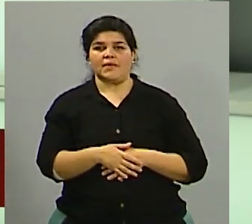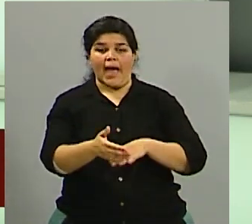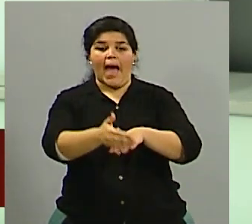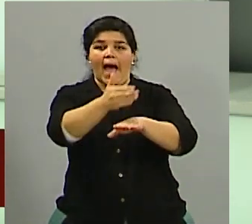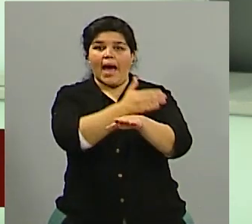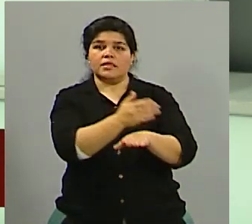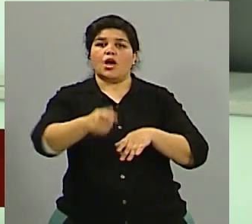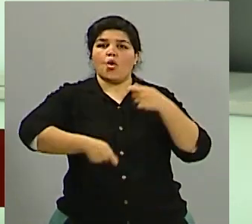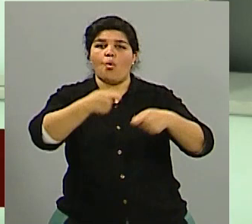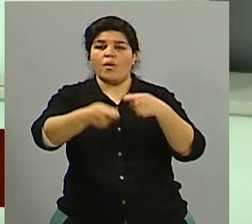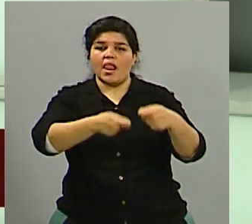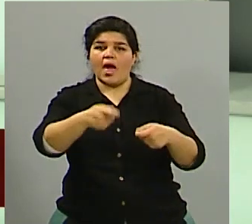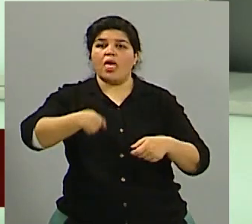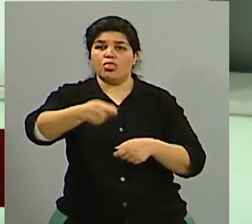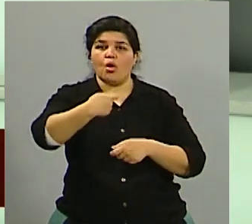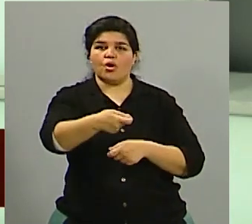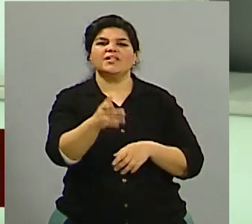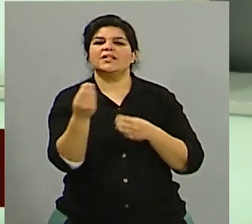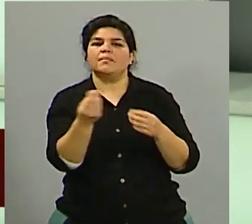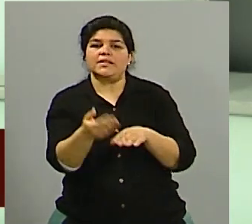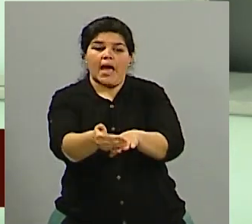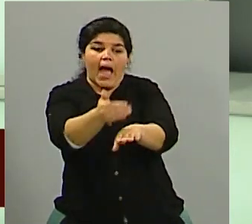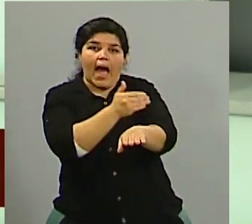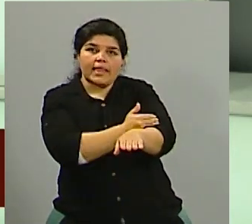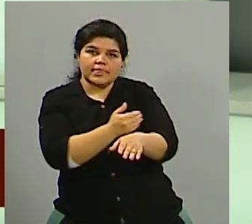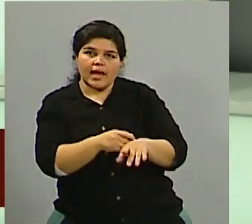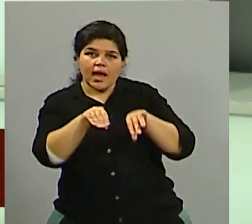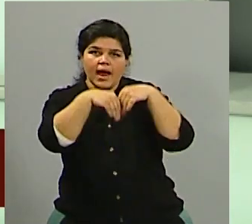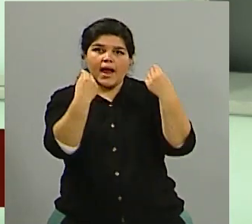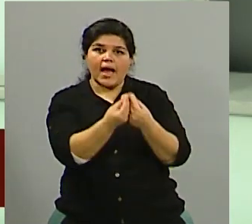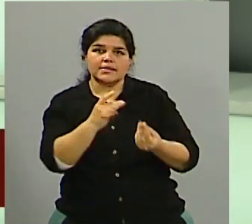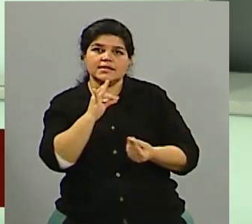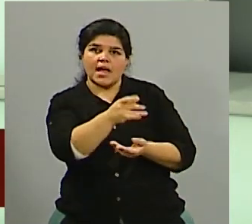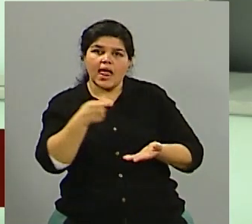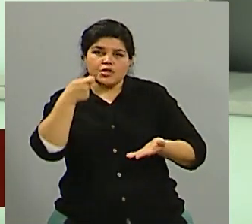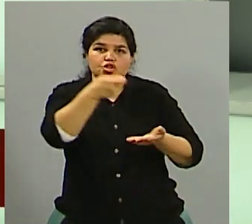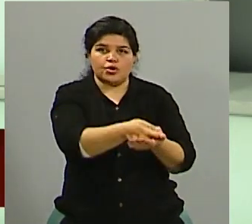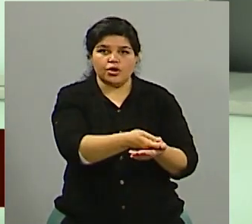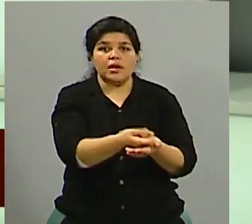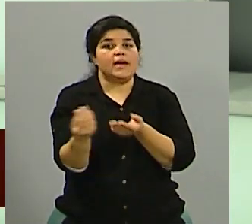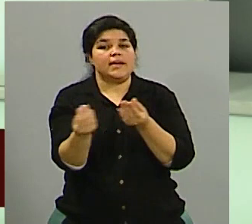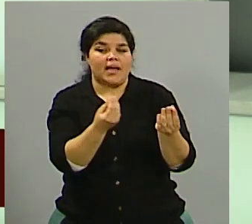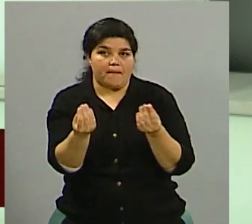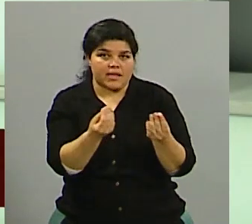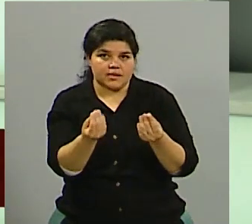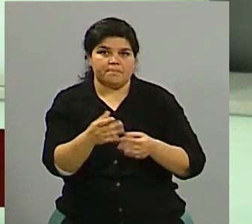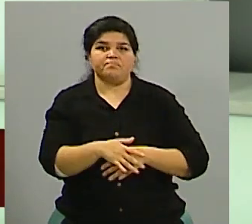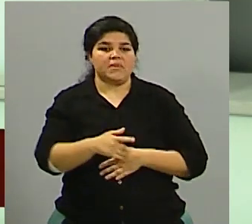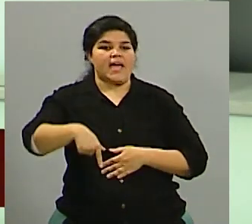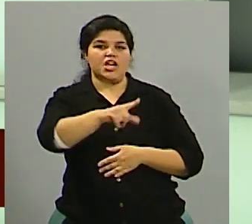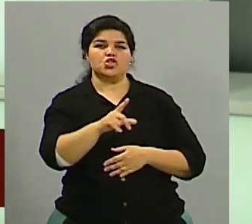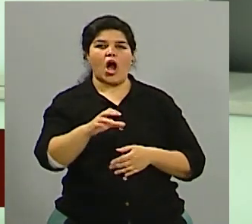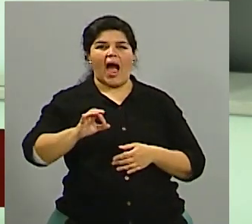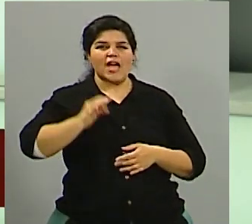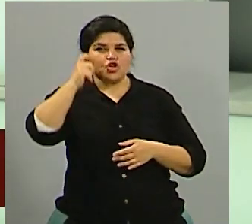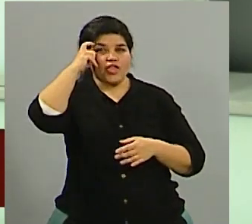una especie de apartado que se llama cancelación anticipada, que es la posibilidad que tienen aquellos que entienden dentro de 10 años o menos